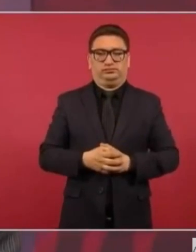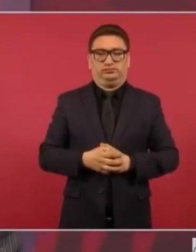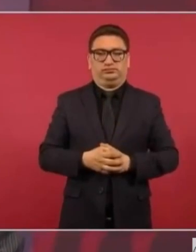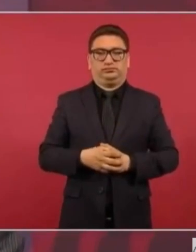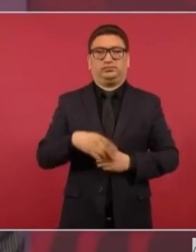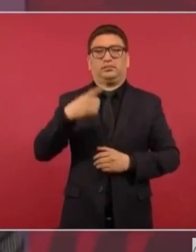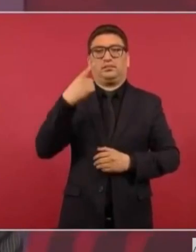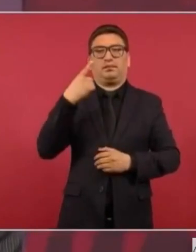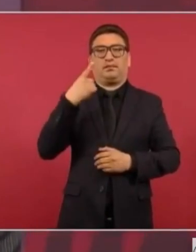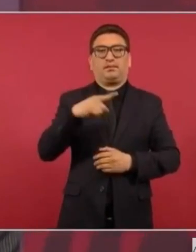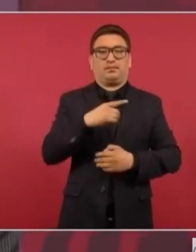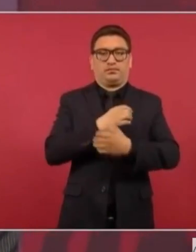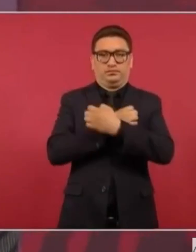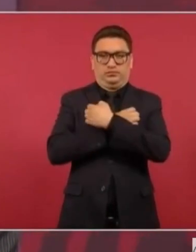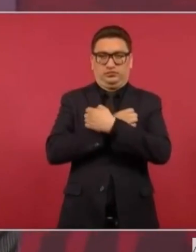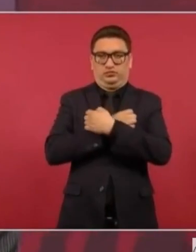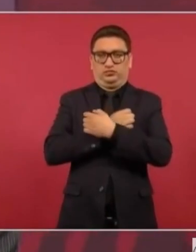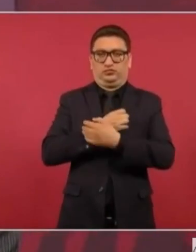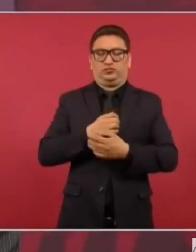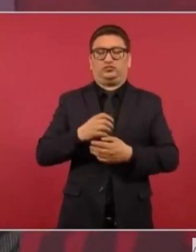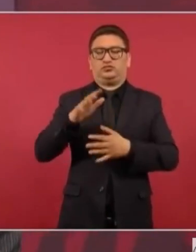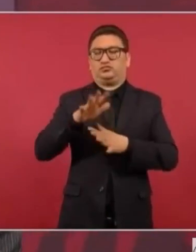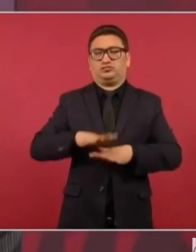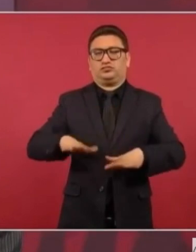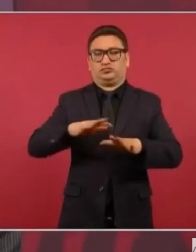a la educación pública,